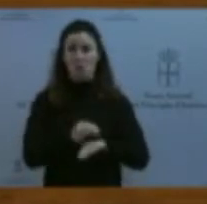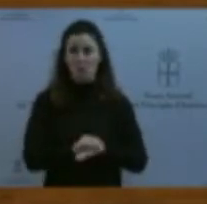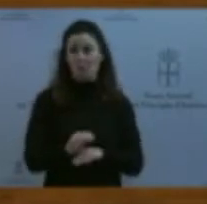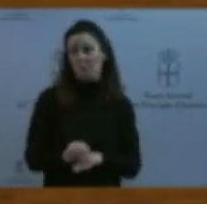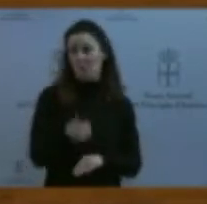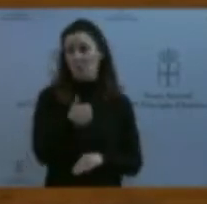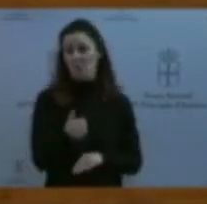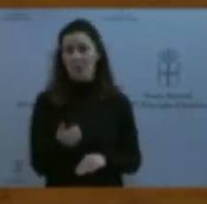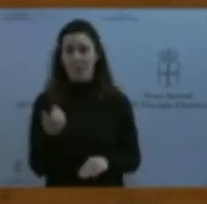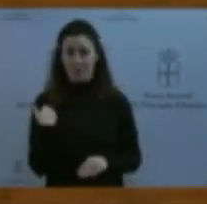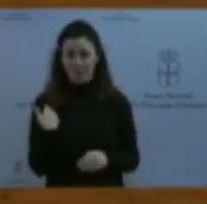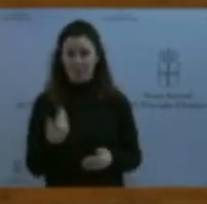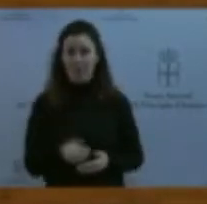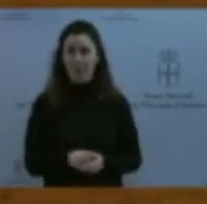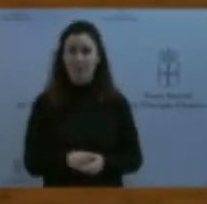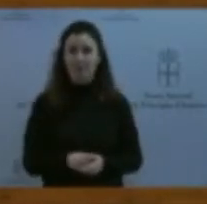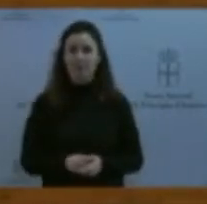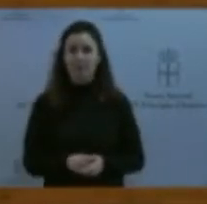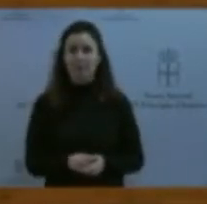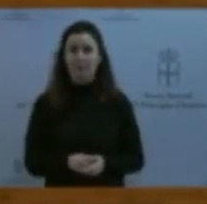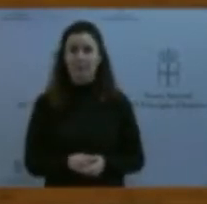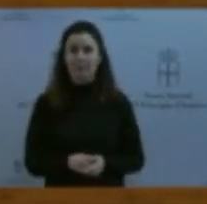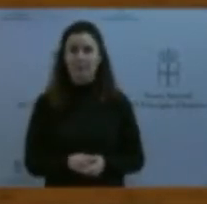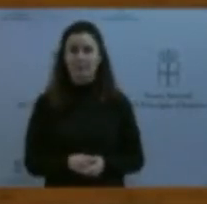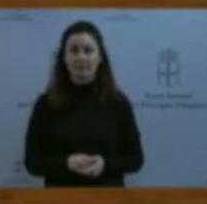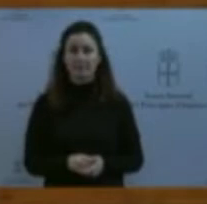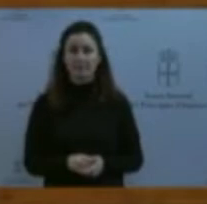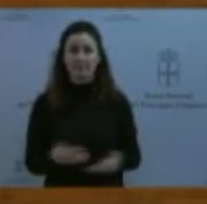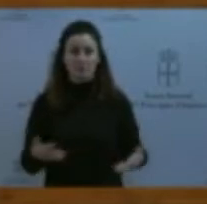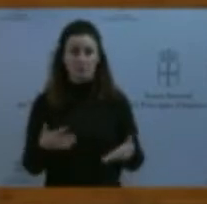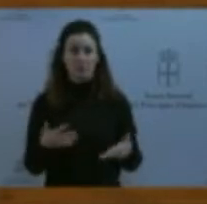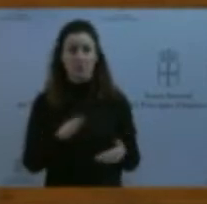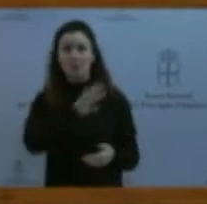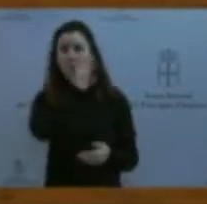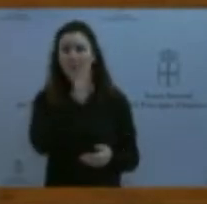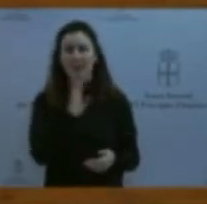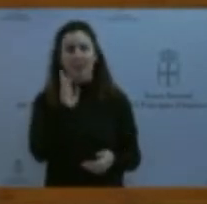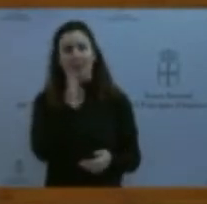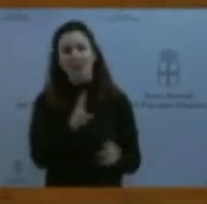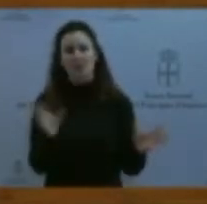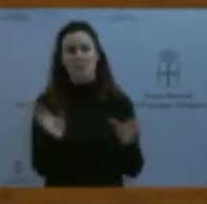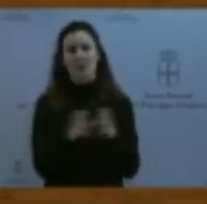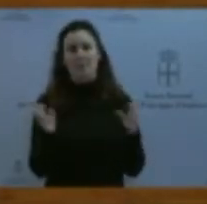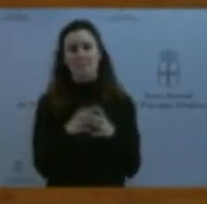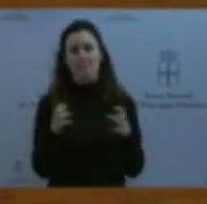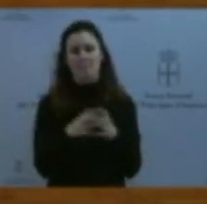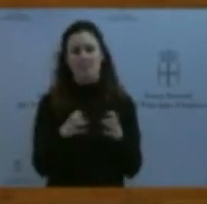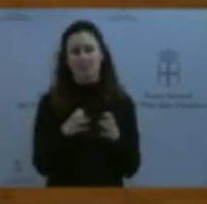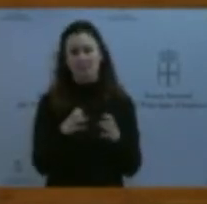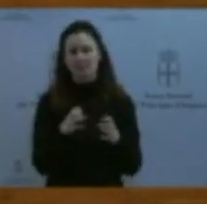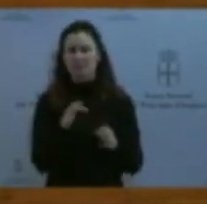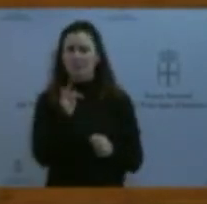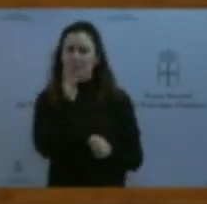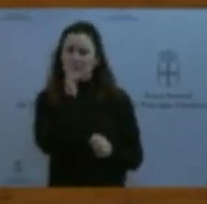cierto, al menos el afán era de cierta ambición. Yo tengo mis reservas al respecto y sé que las tienen también parte de los